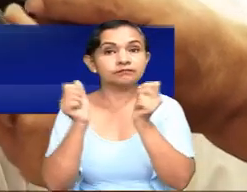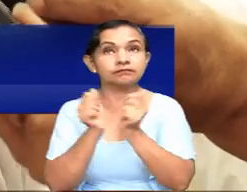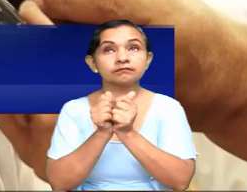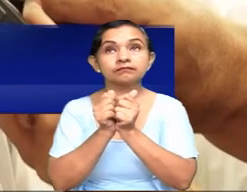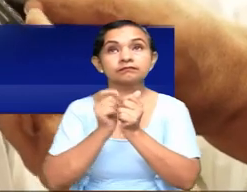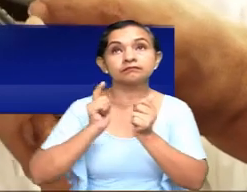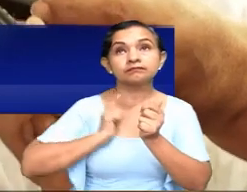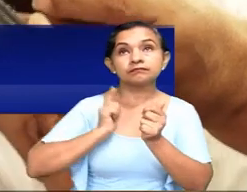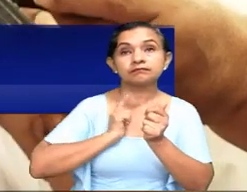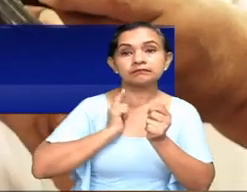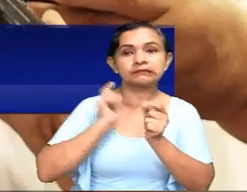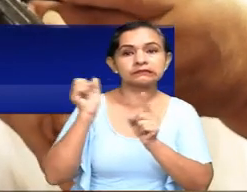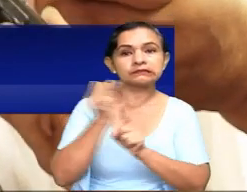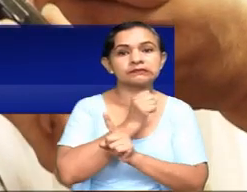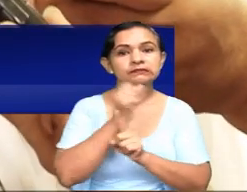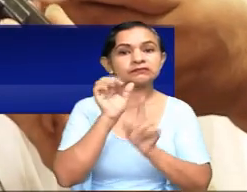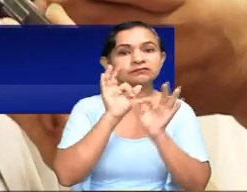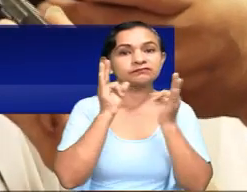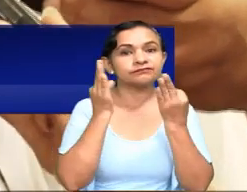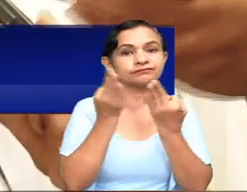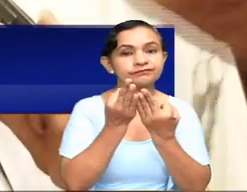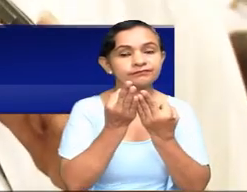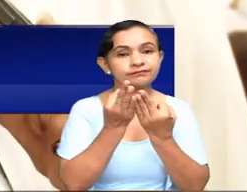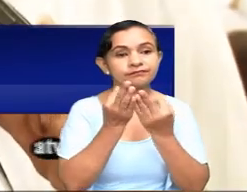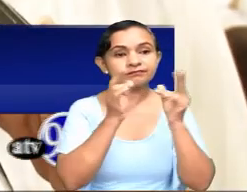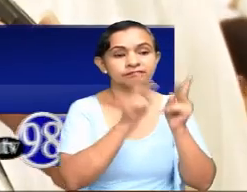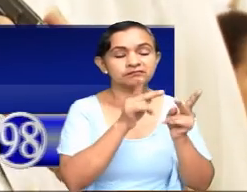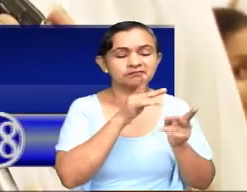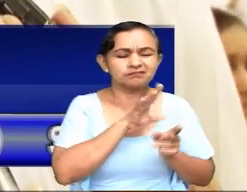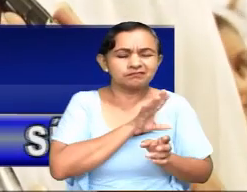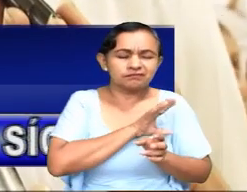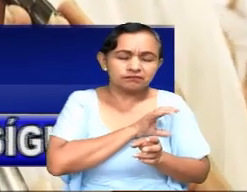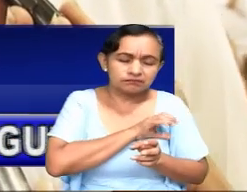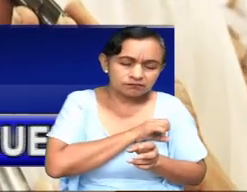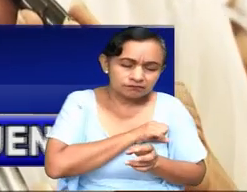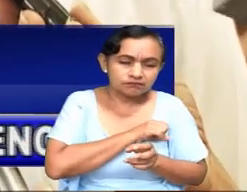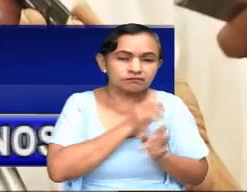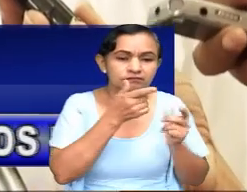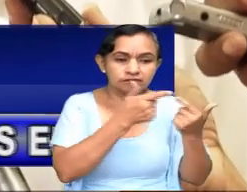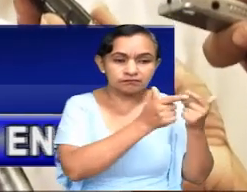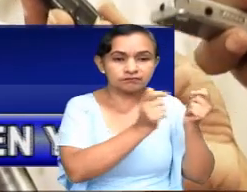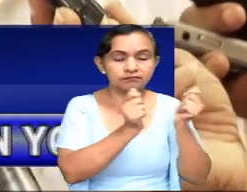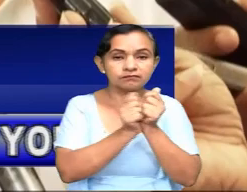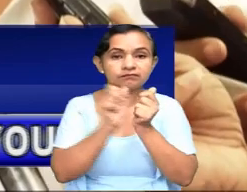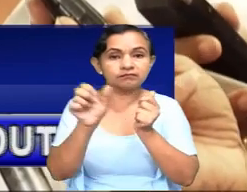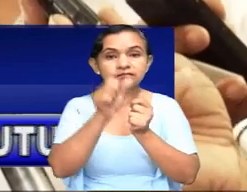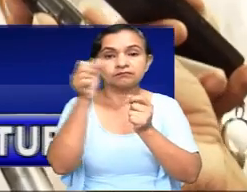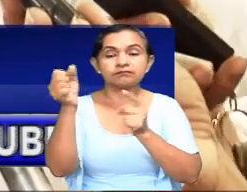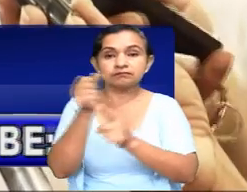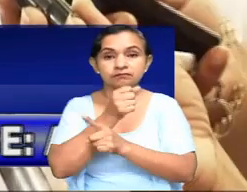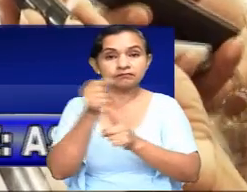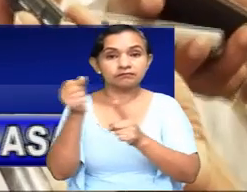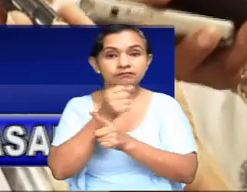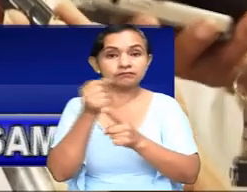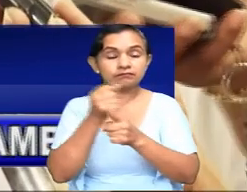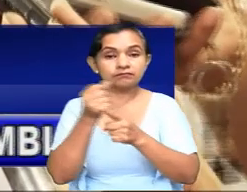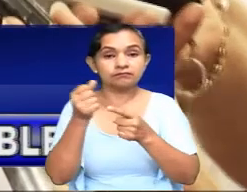existen grupos de violencia intrafamiliar, grupos de pacientes deprimidos y algunos otros grupos que tienen que ver con violencia